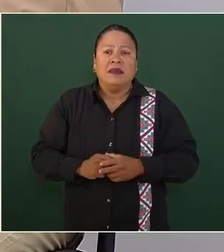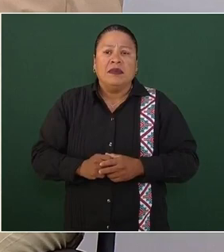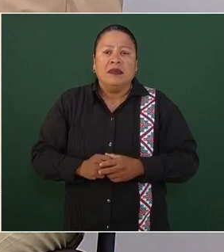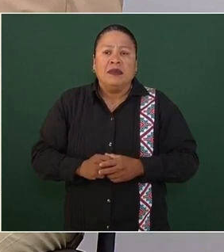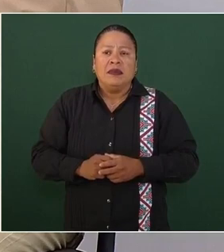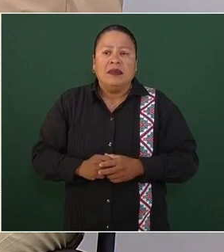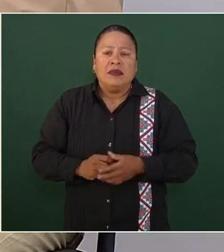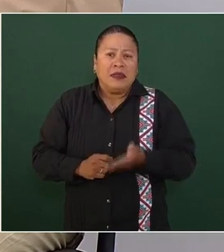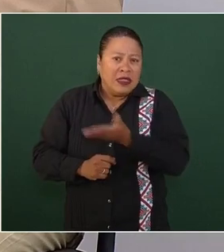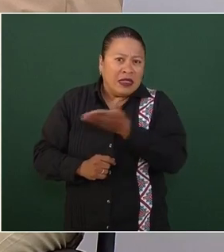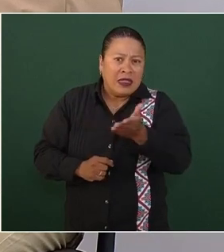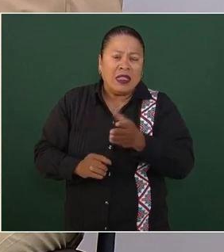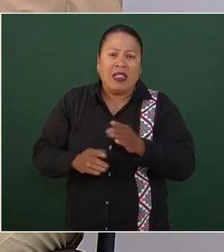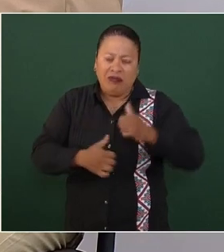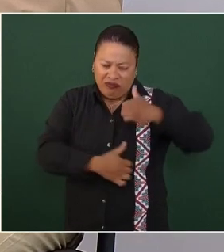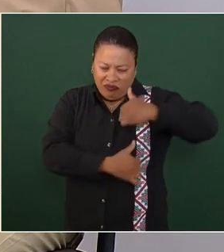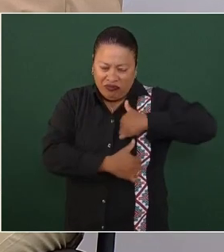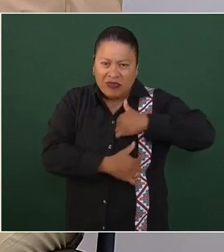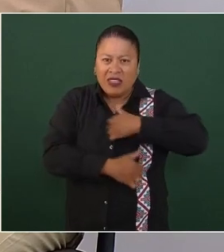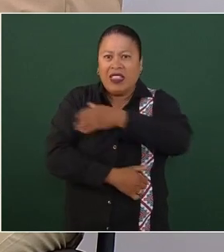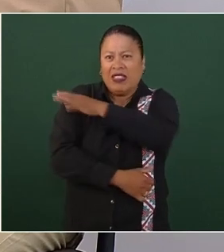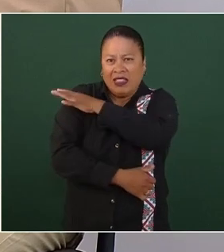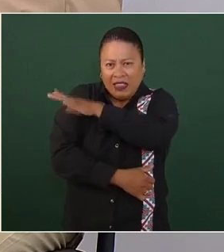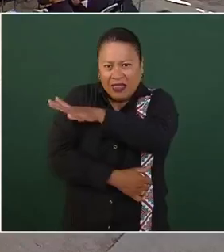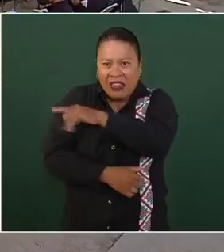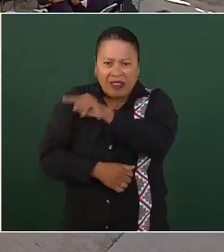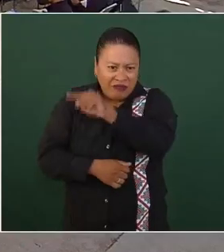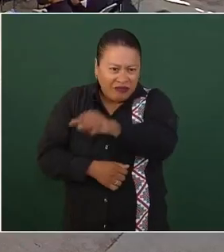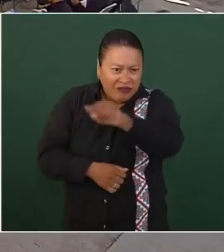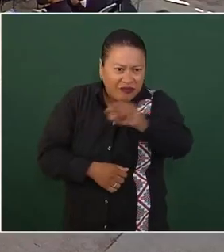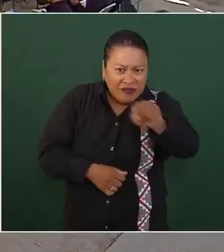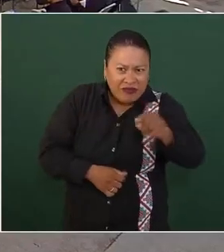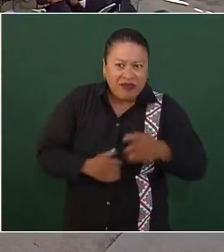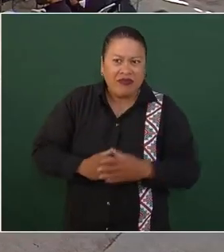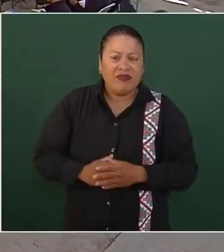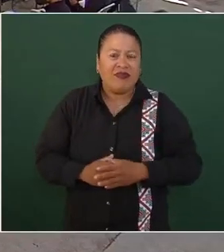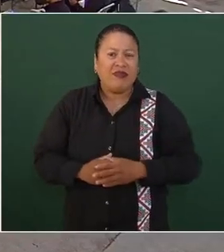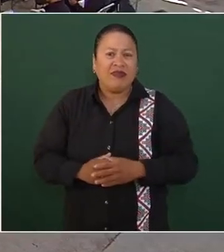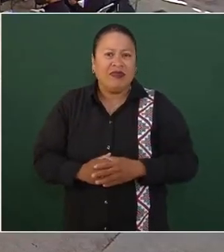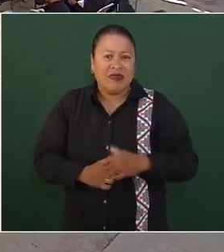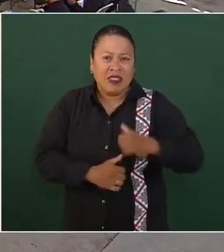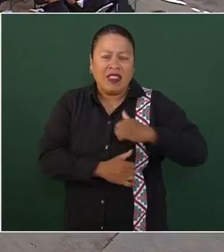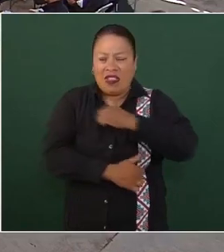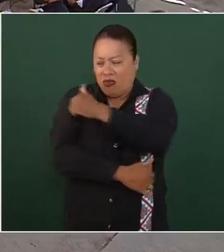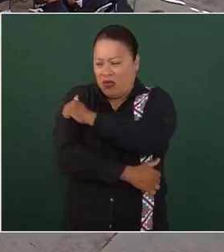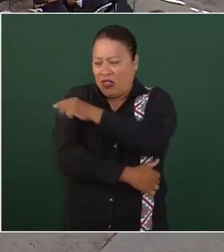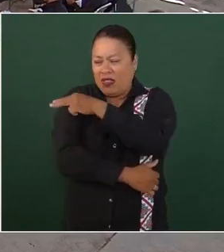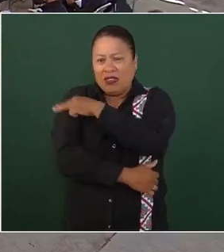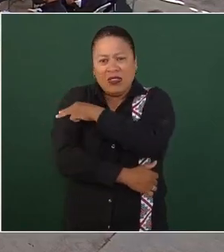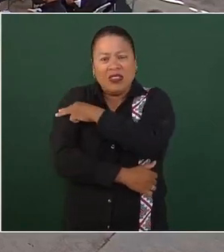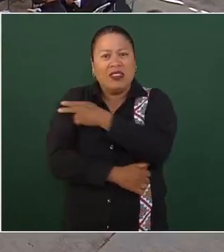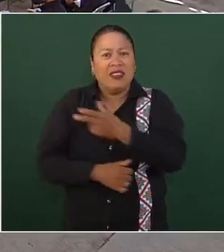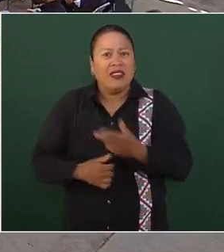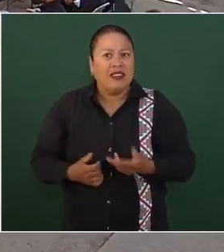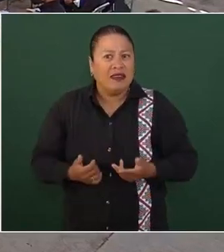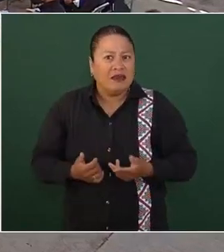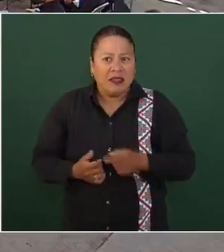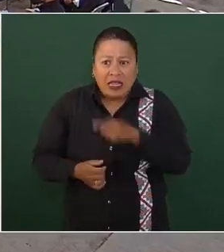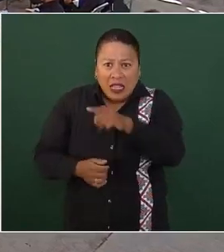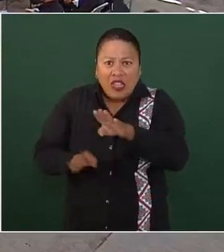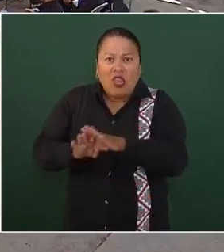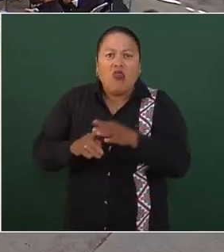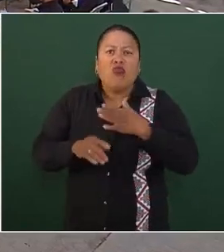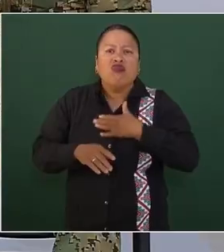al almirante al general al comandante de la guardia nacional es lo que